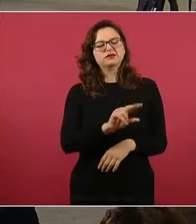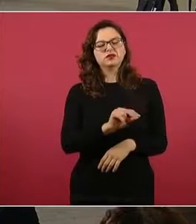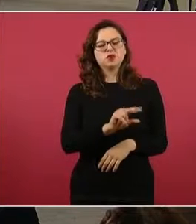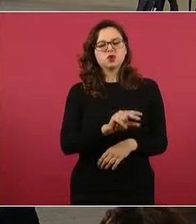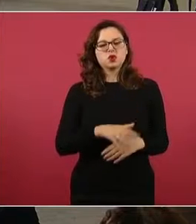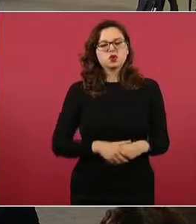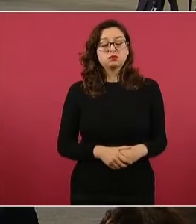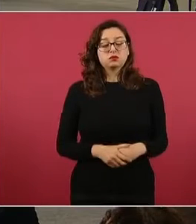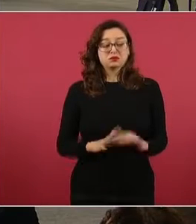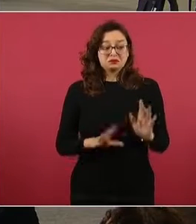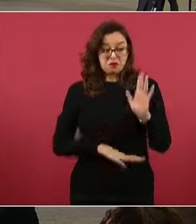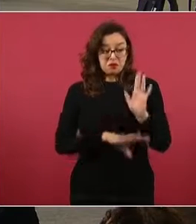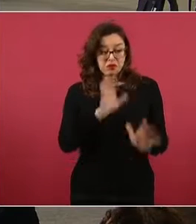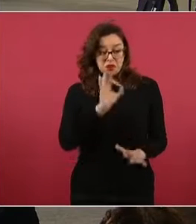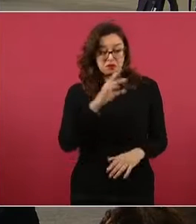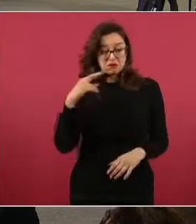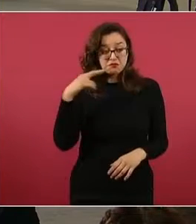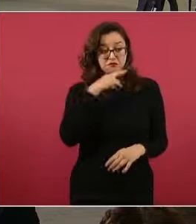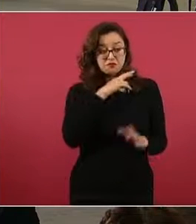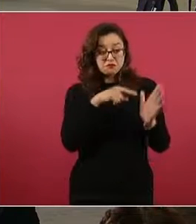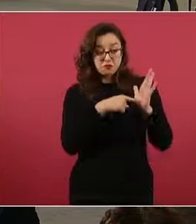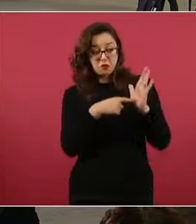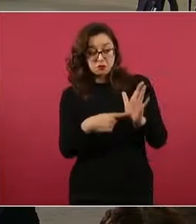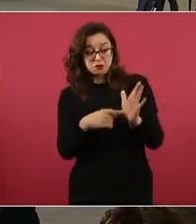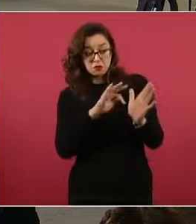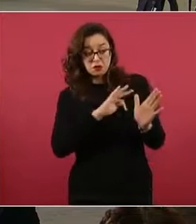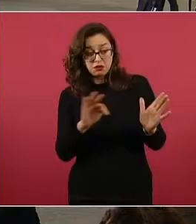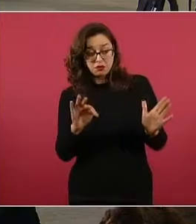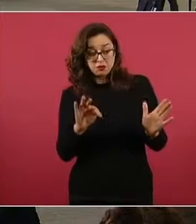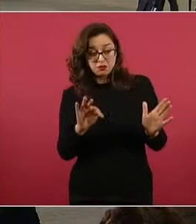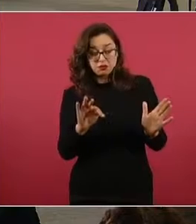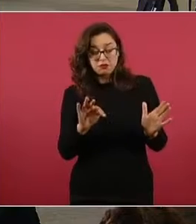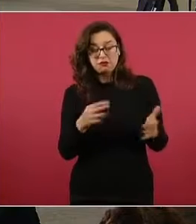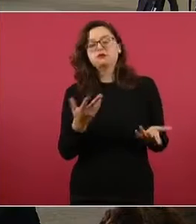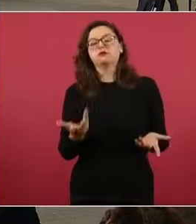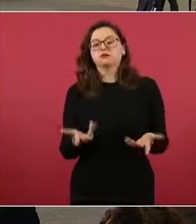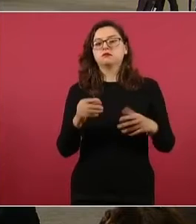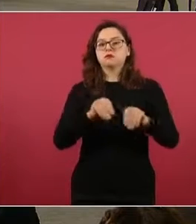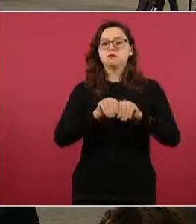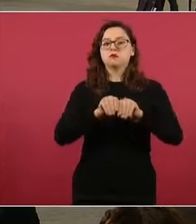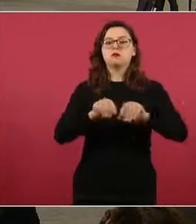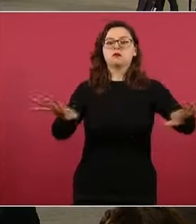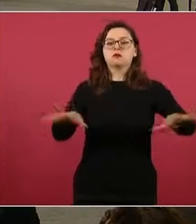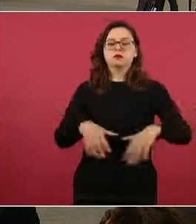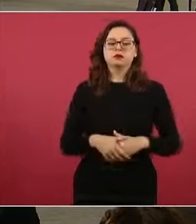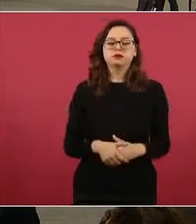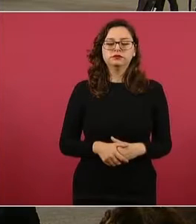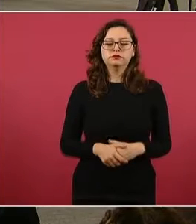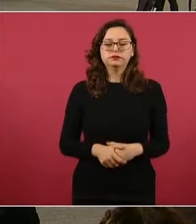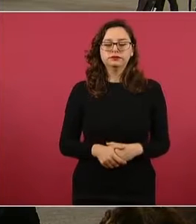si no les cuesta mucho trabajo, también es para que la gente tenga información.